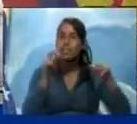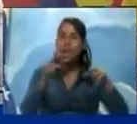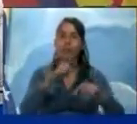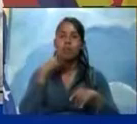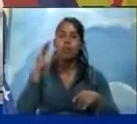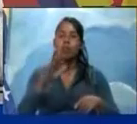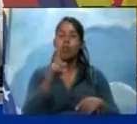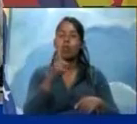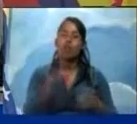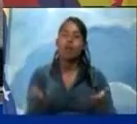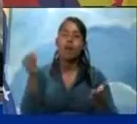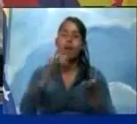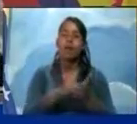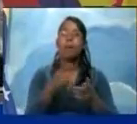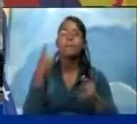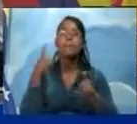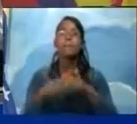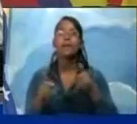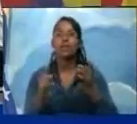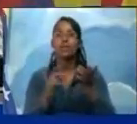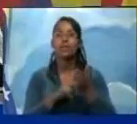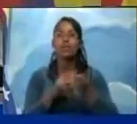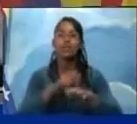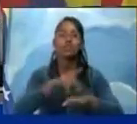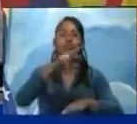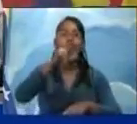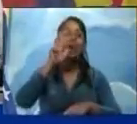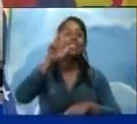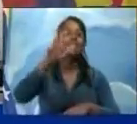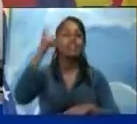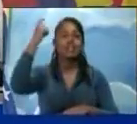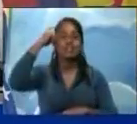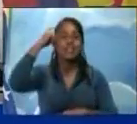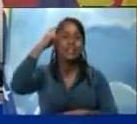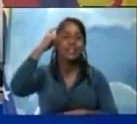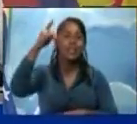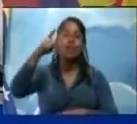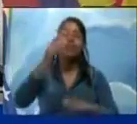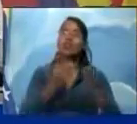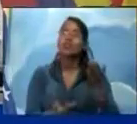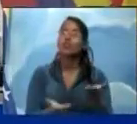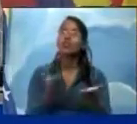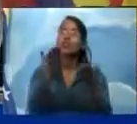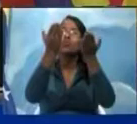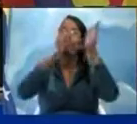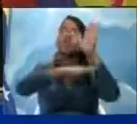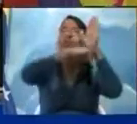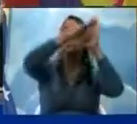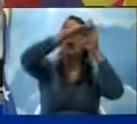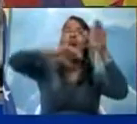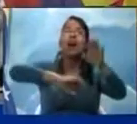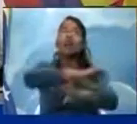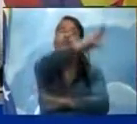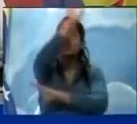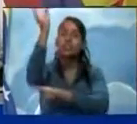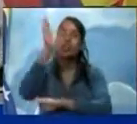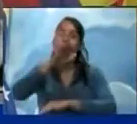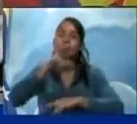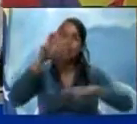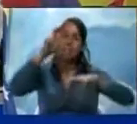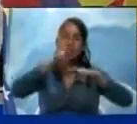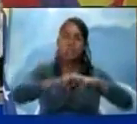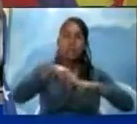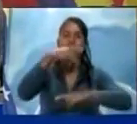murió una vez, pero resucitó al tercer día y subió a los cielos y está